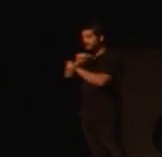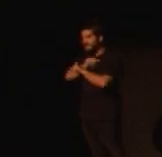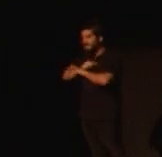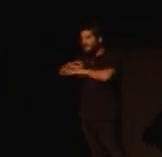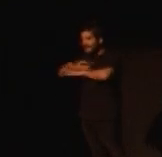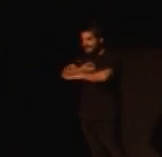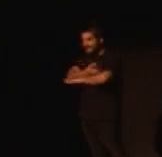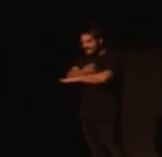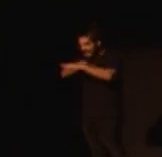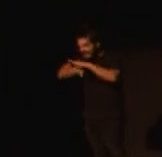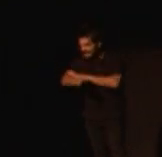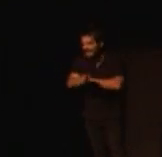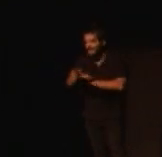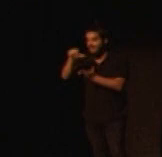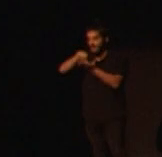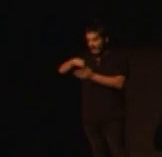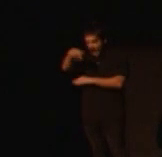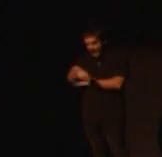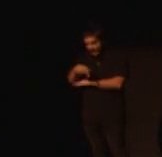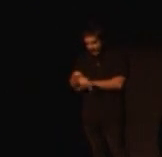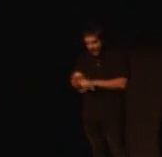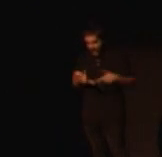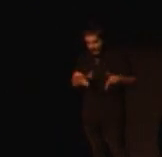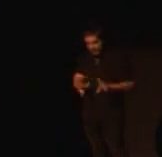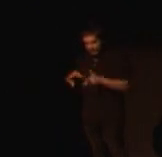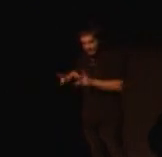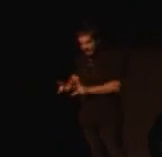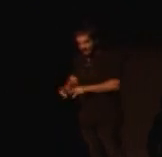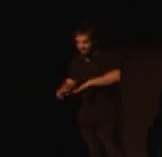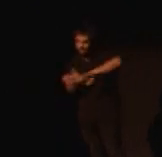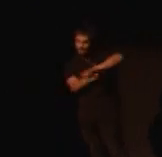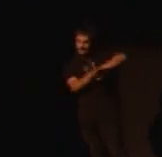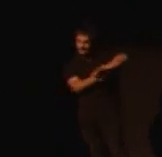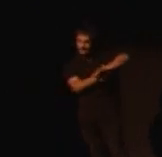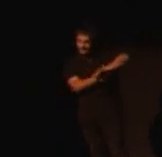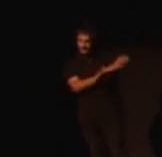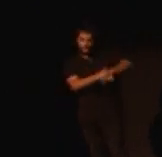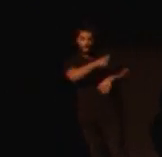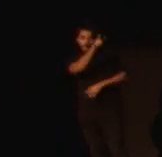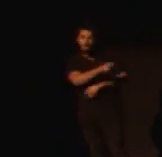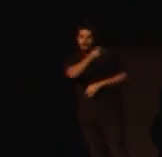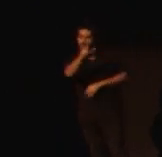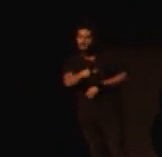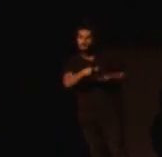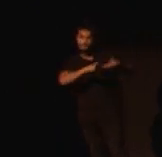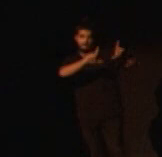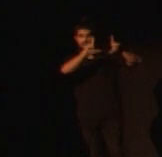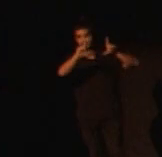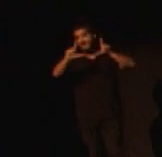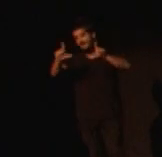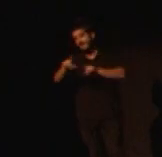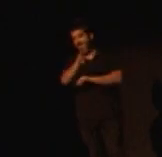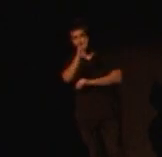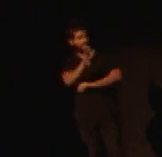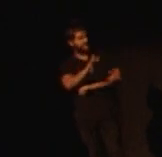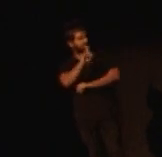de cada uno hay un banco. En el lado izquierdo vemos otros tres paneles que conforman la vista de